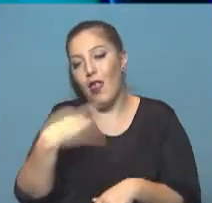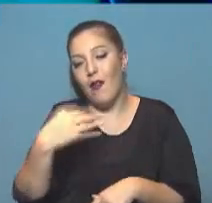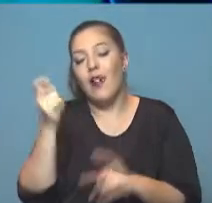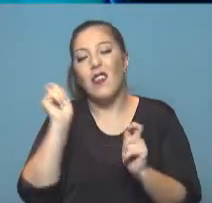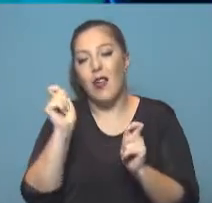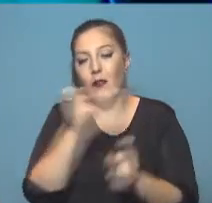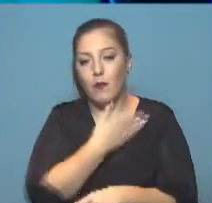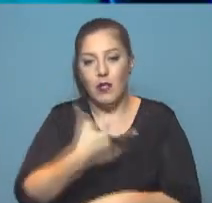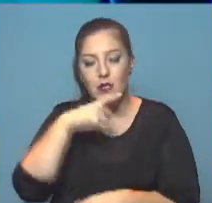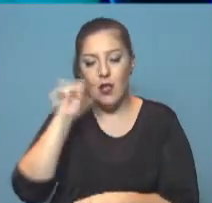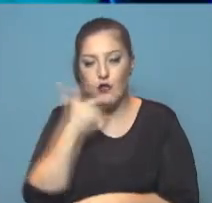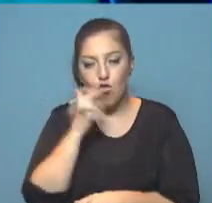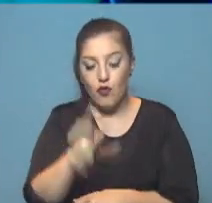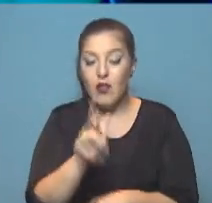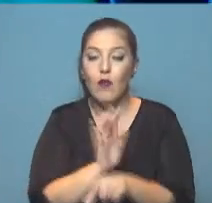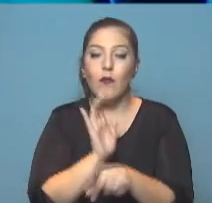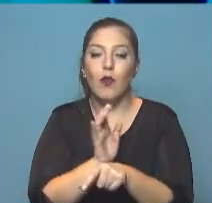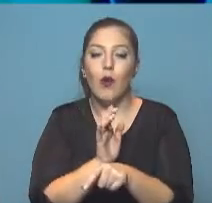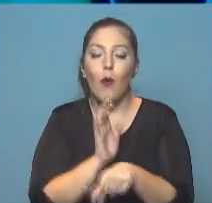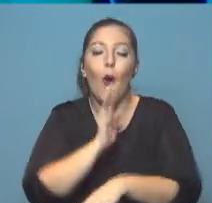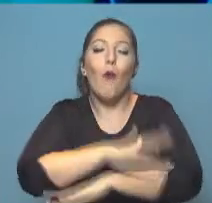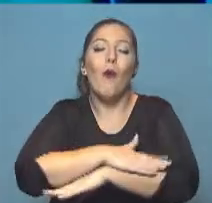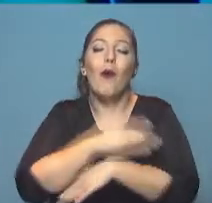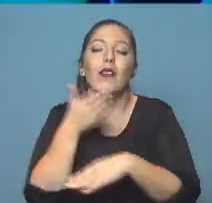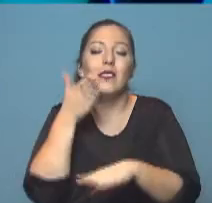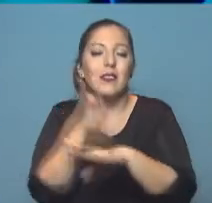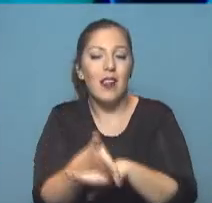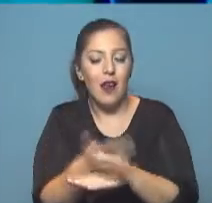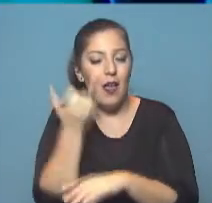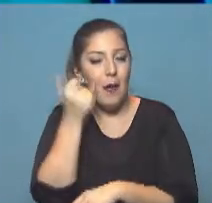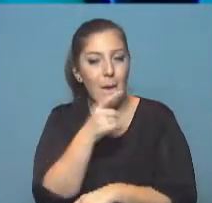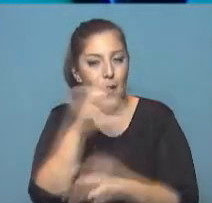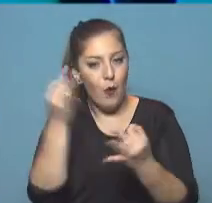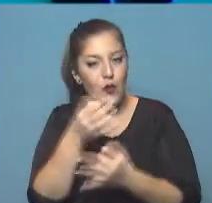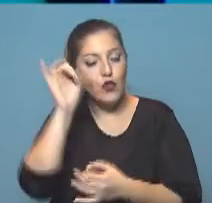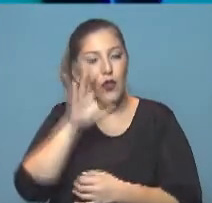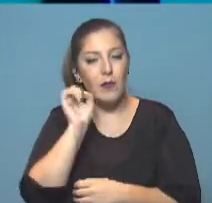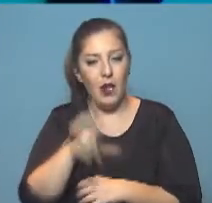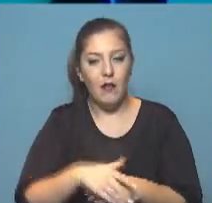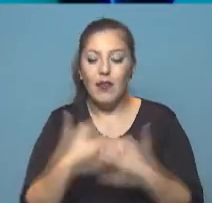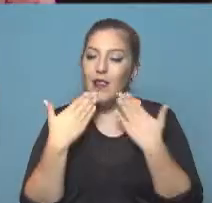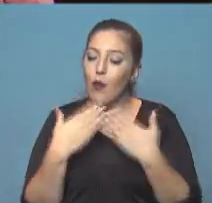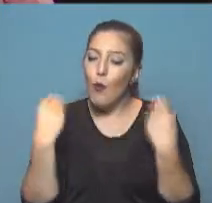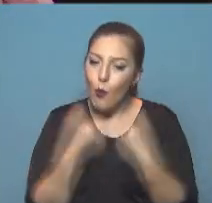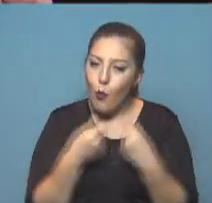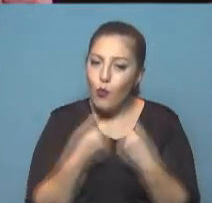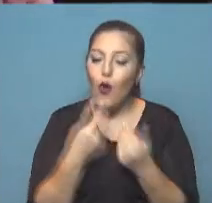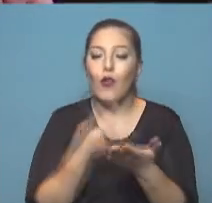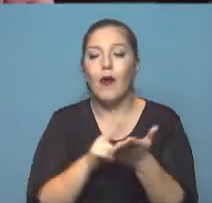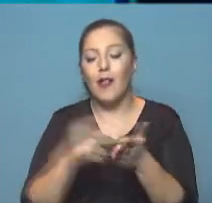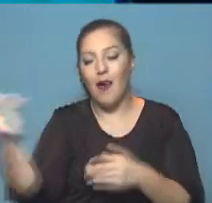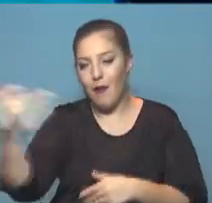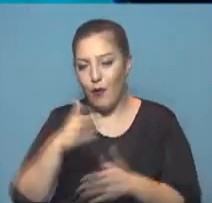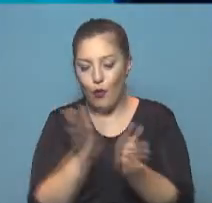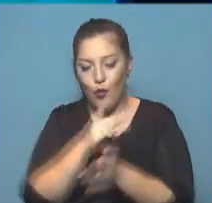presidente Santos. Esta es una ventana chiquitita y me parece bien que haya sido dado solamente a él. Te agradecemos mucho una vez más que hayas estado